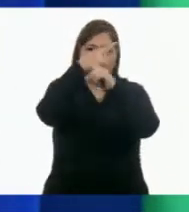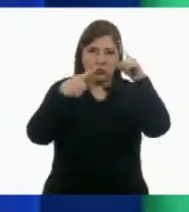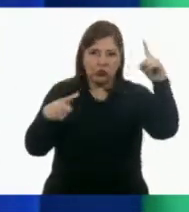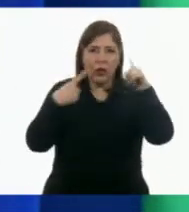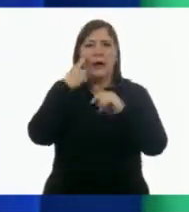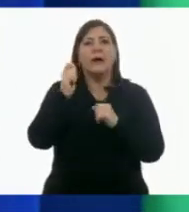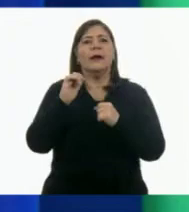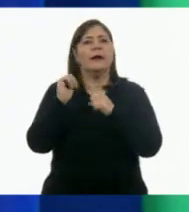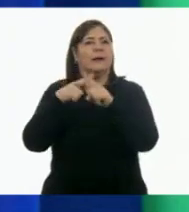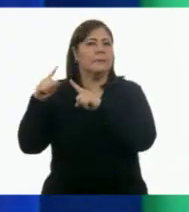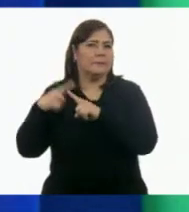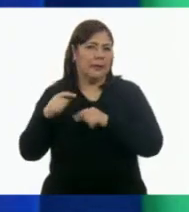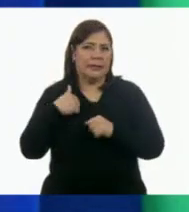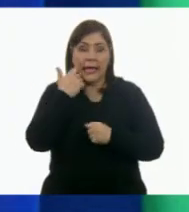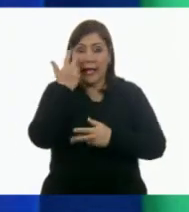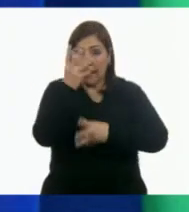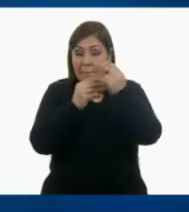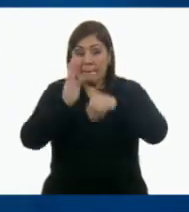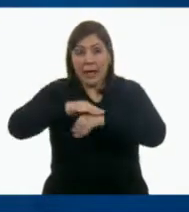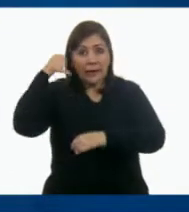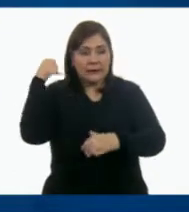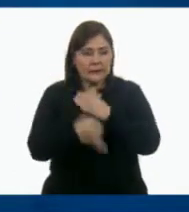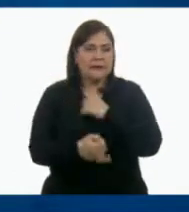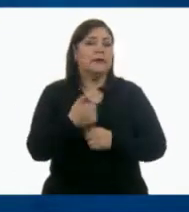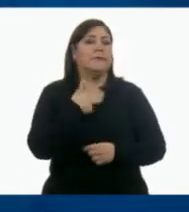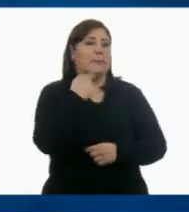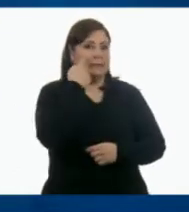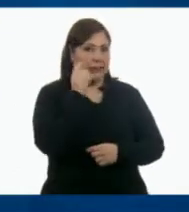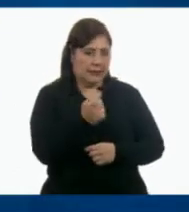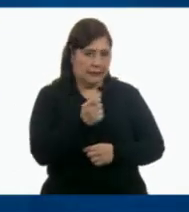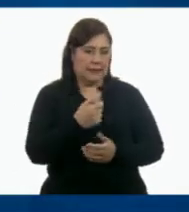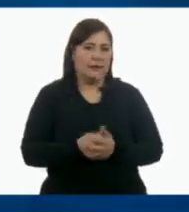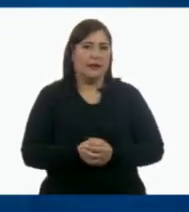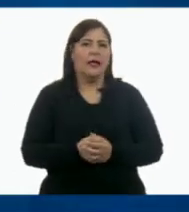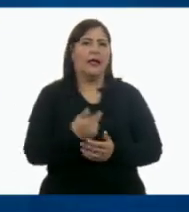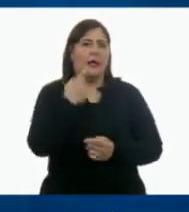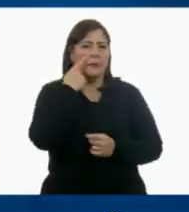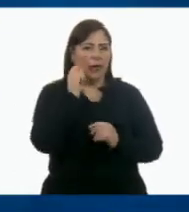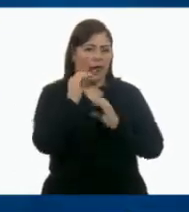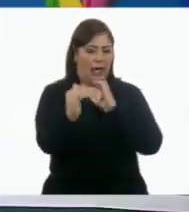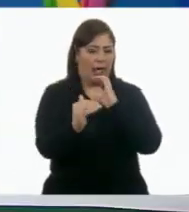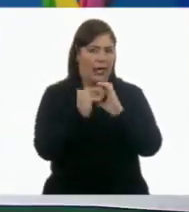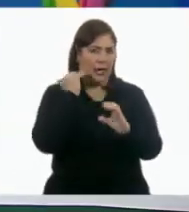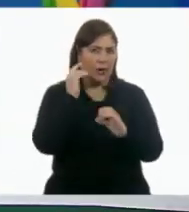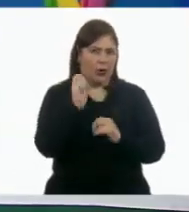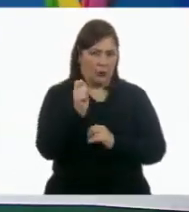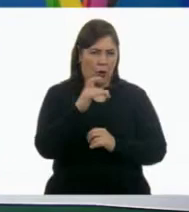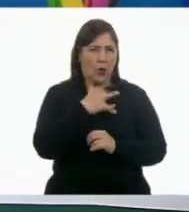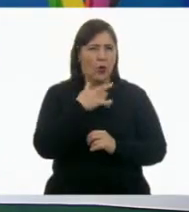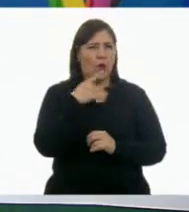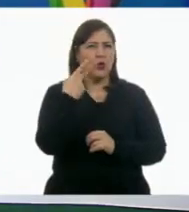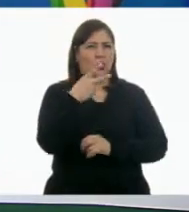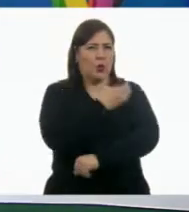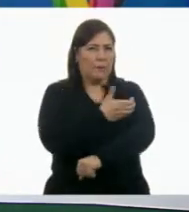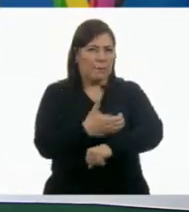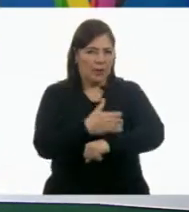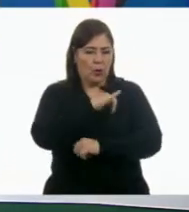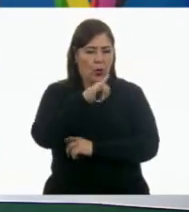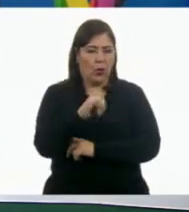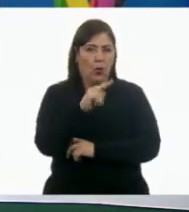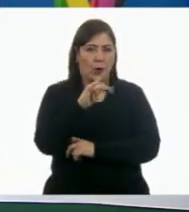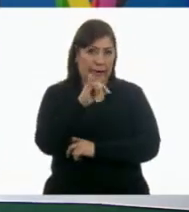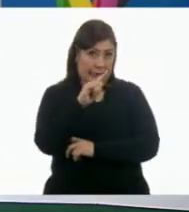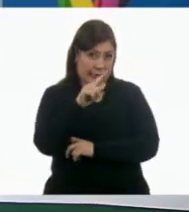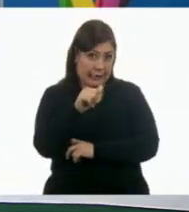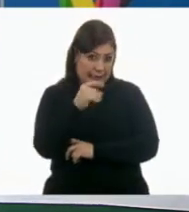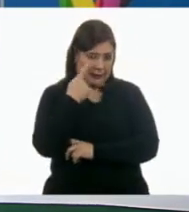cruzan. Mira, estoy revisando, es que llegó un correo precisamente de una de tus compañeras, Julieta, creo, y que dice,